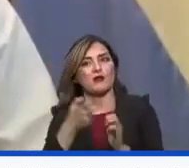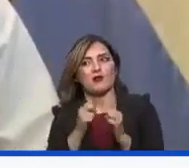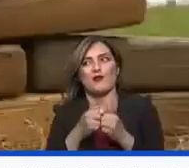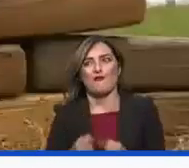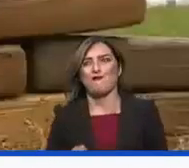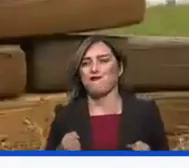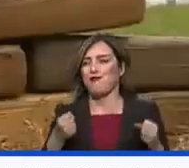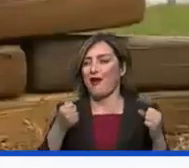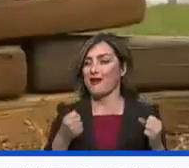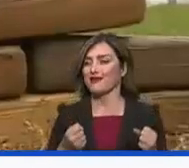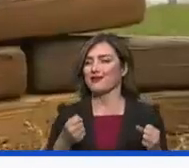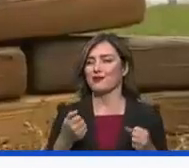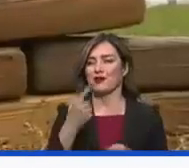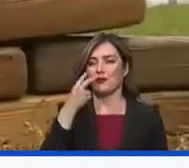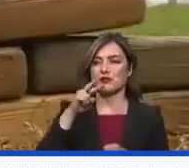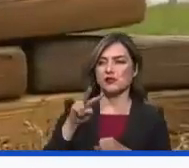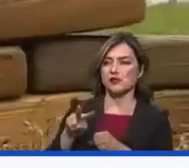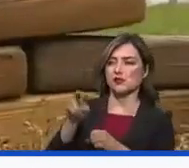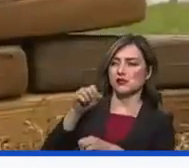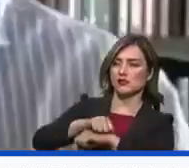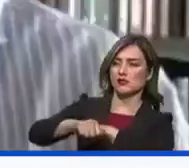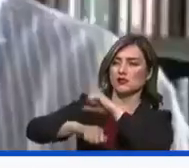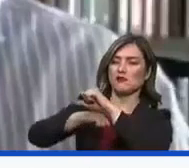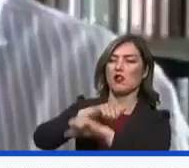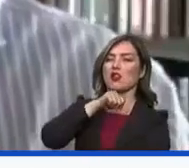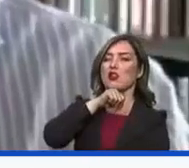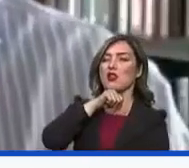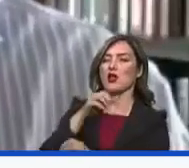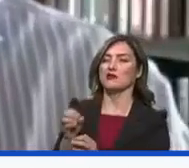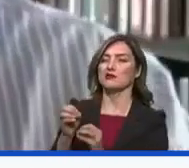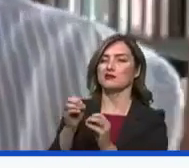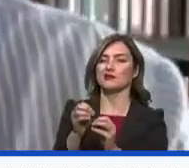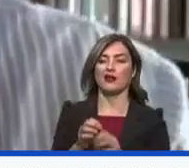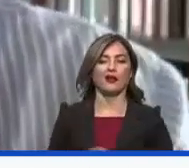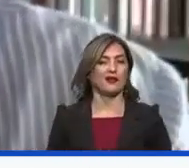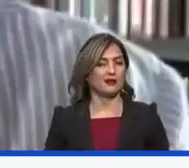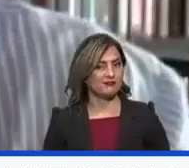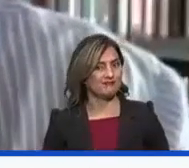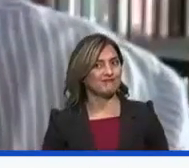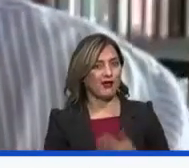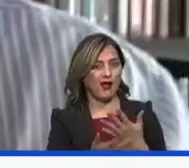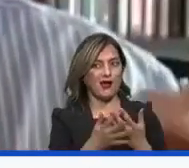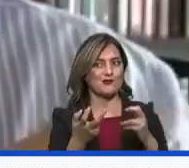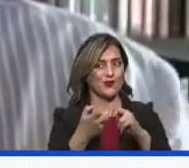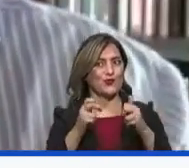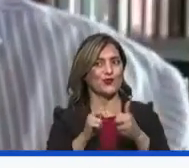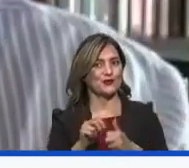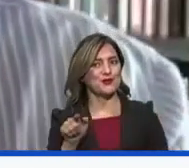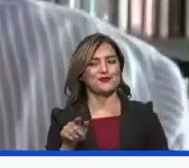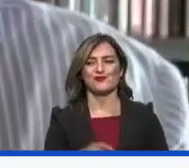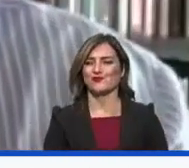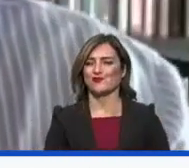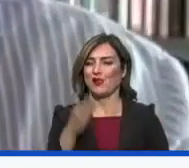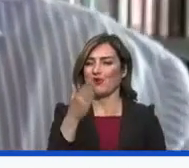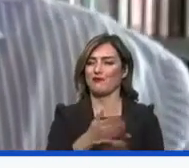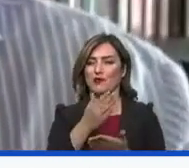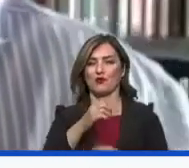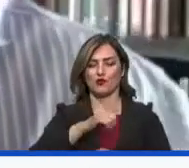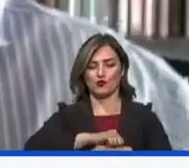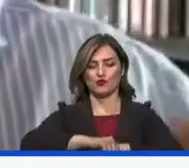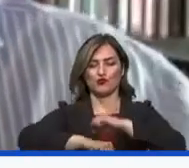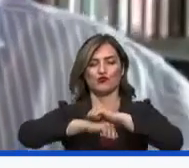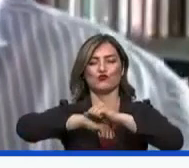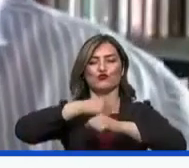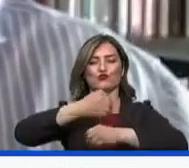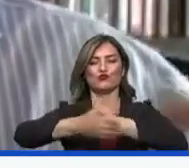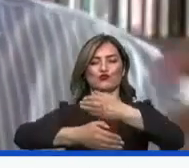desafío, observar a las estructuras del crimen organizado. Desmontar, no solo por el tema de las cárceles, sino por cómo esto está estructurando